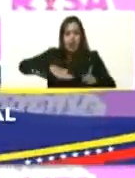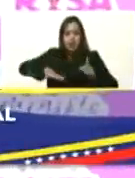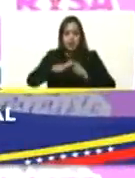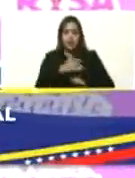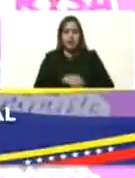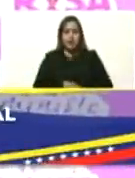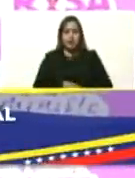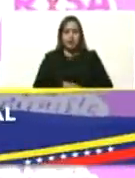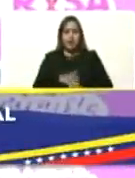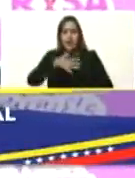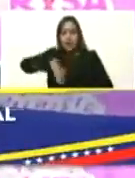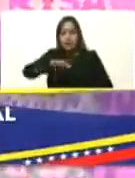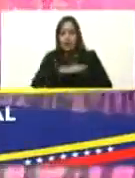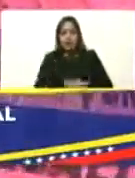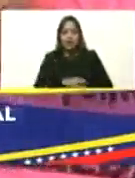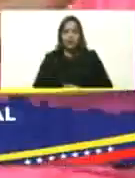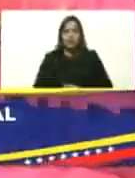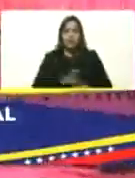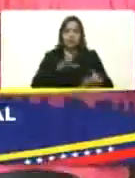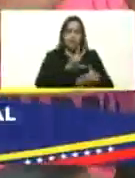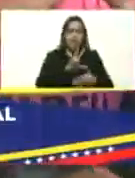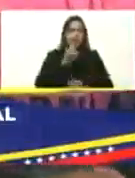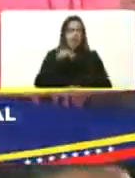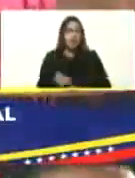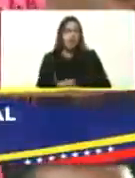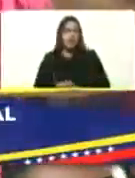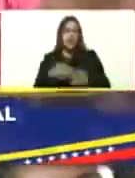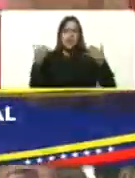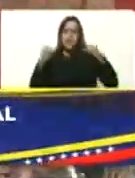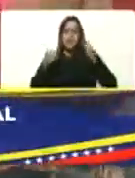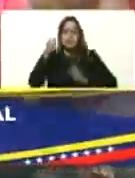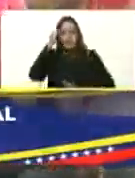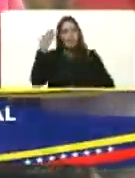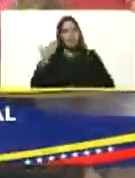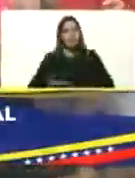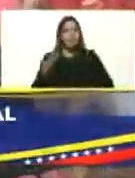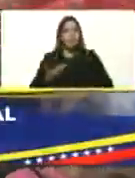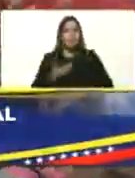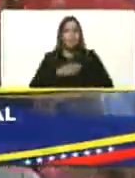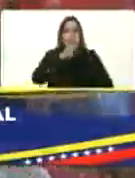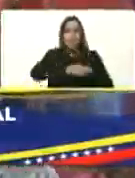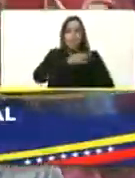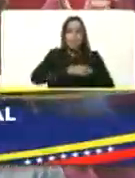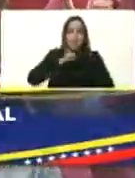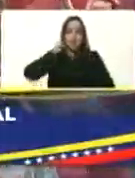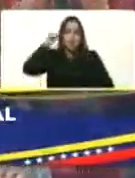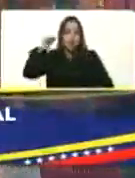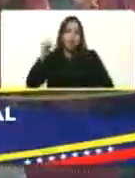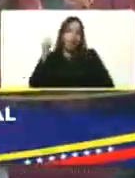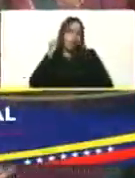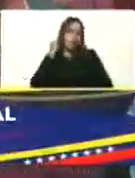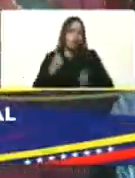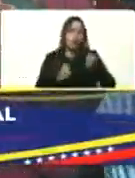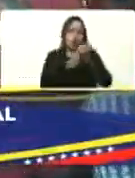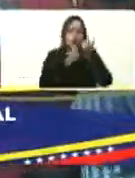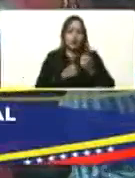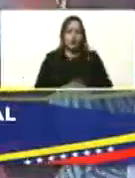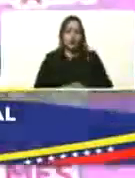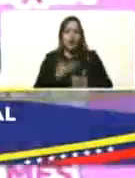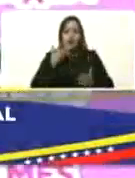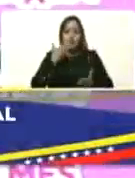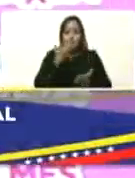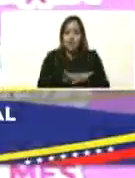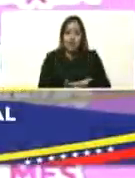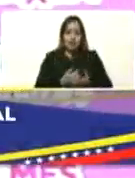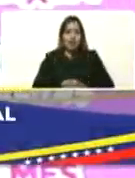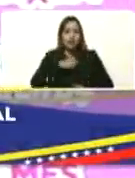Plaza Bicentenario también para celebrar este día importante del socialismo feminista, gracias al legado